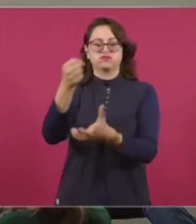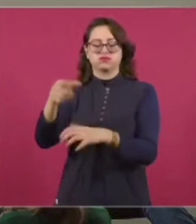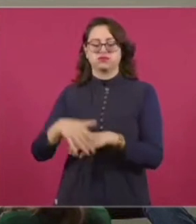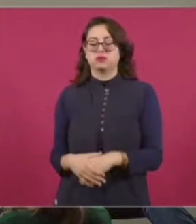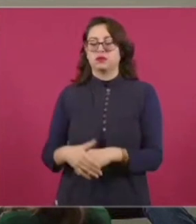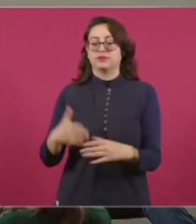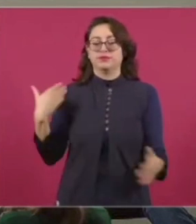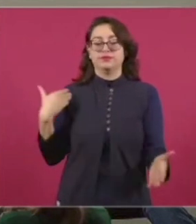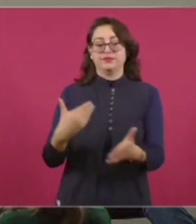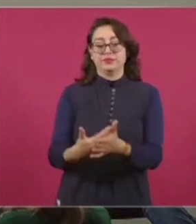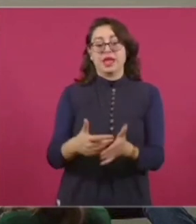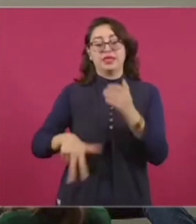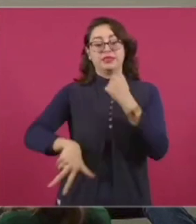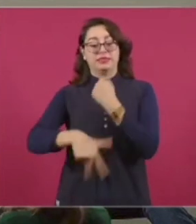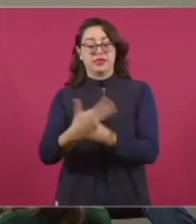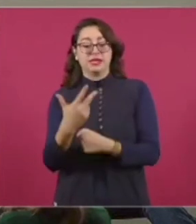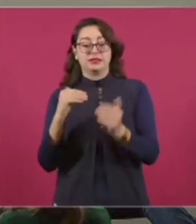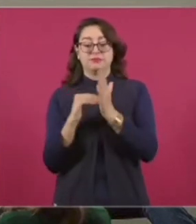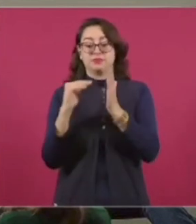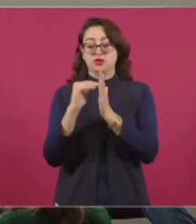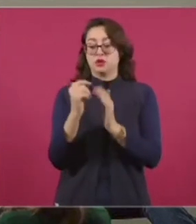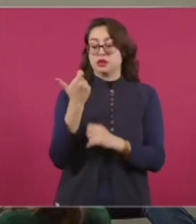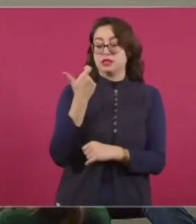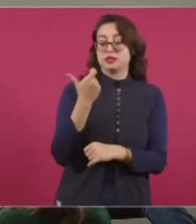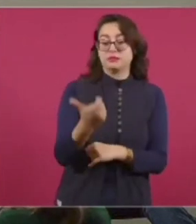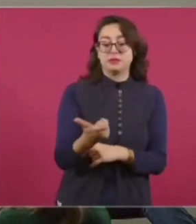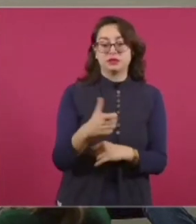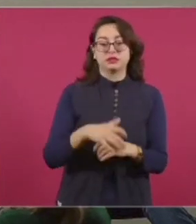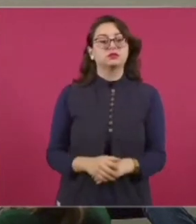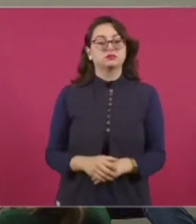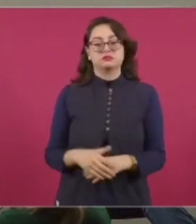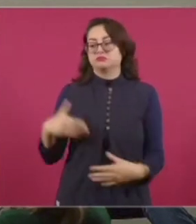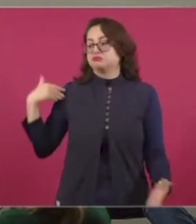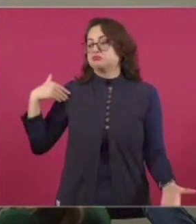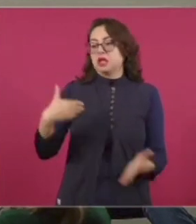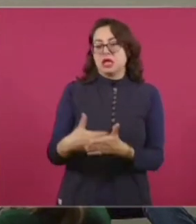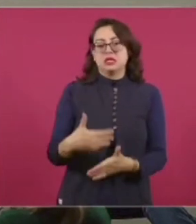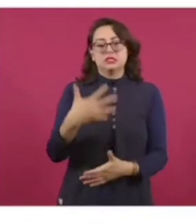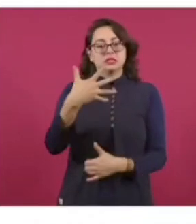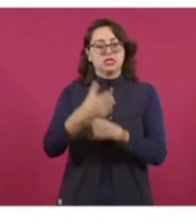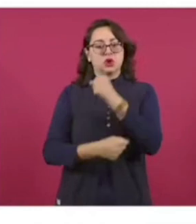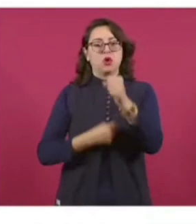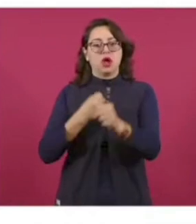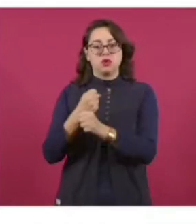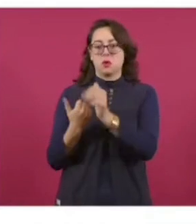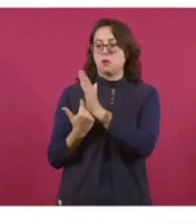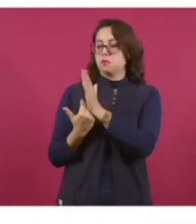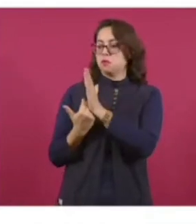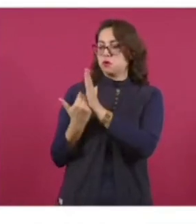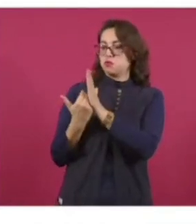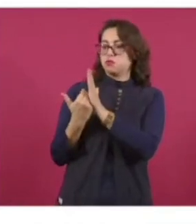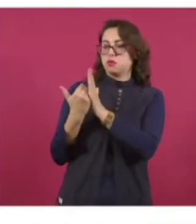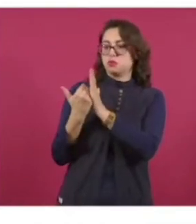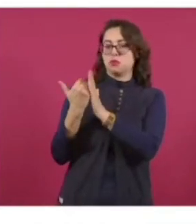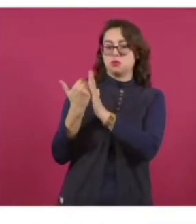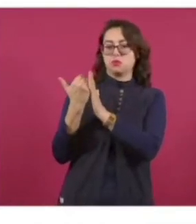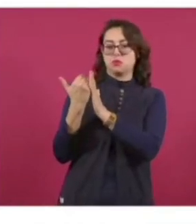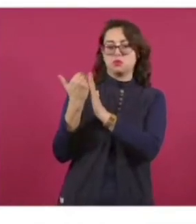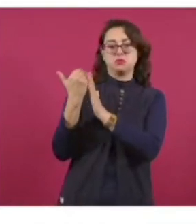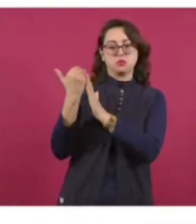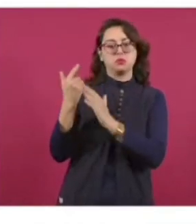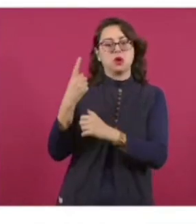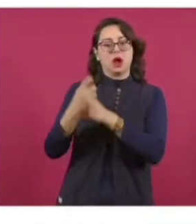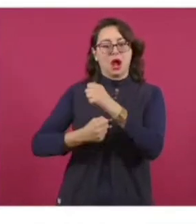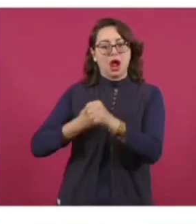13 millones de pesos. Estos 5 años se ha garantizado más de 80 mil becas de posgrado